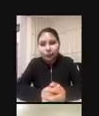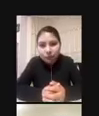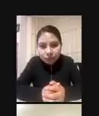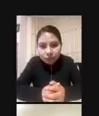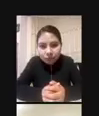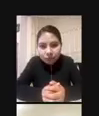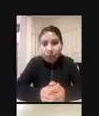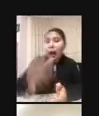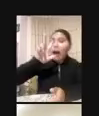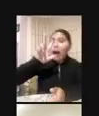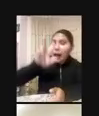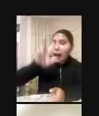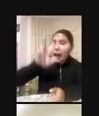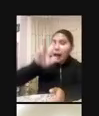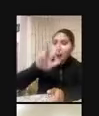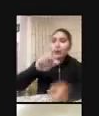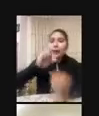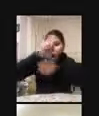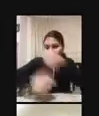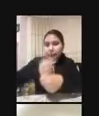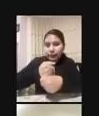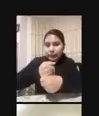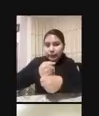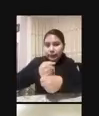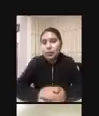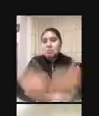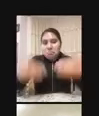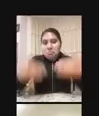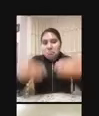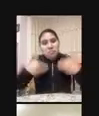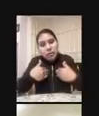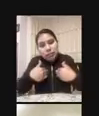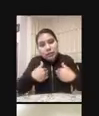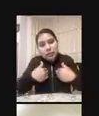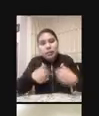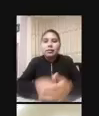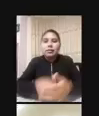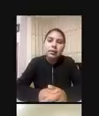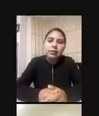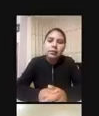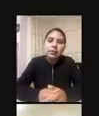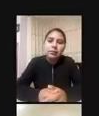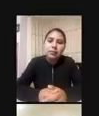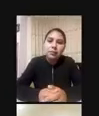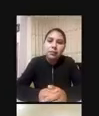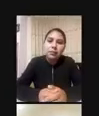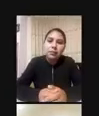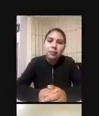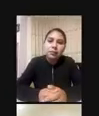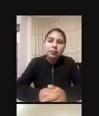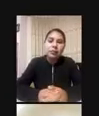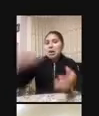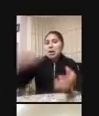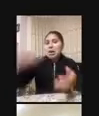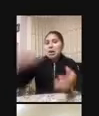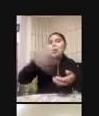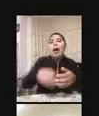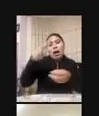sí ya vamos a tener una incorporación no solo del cepillito, sino también de la pasta dental. En este